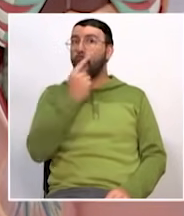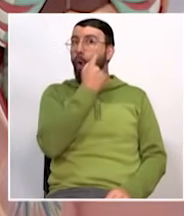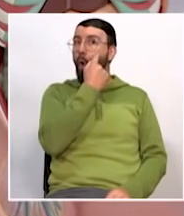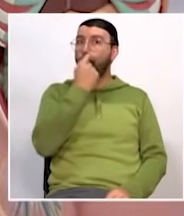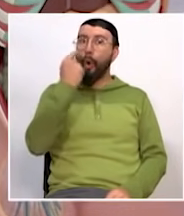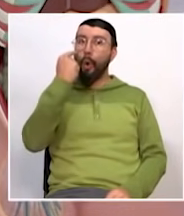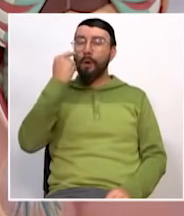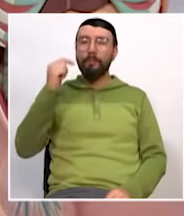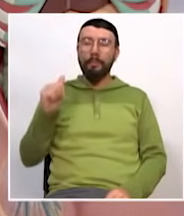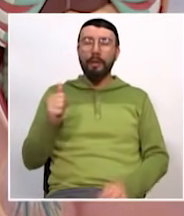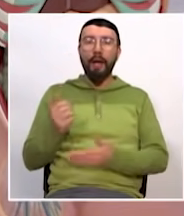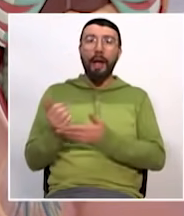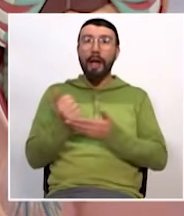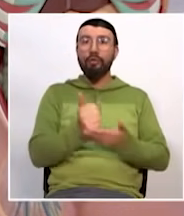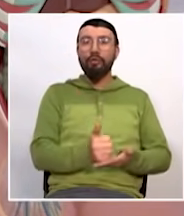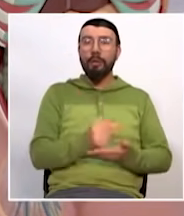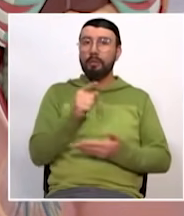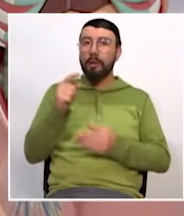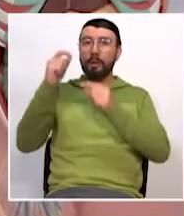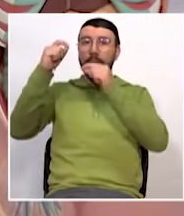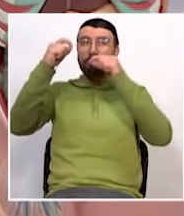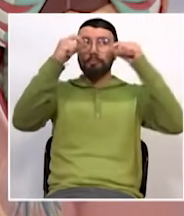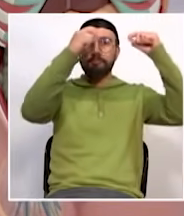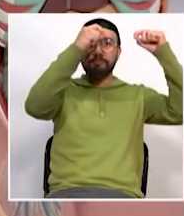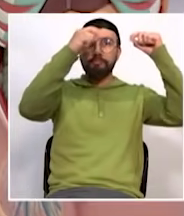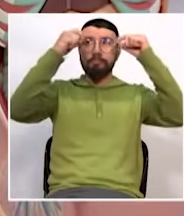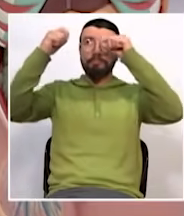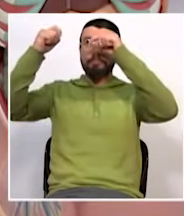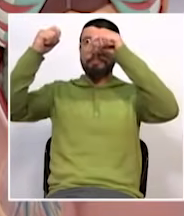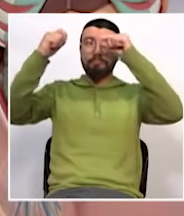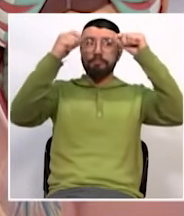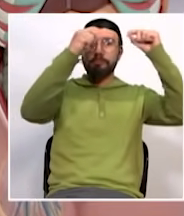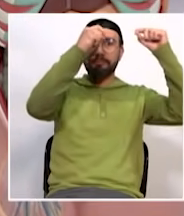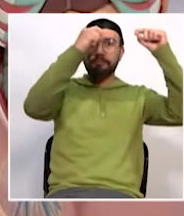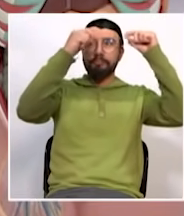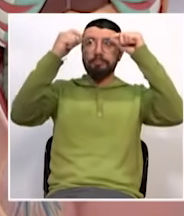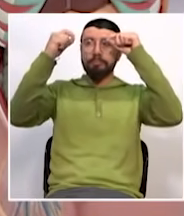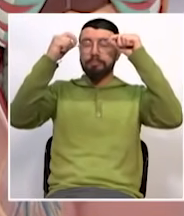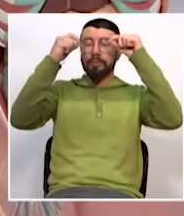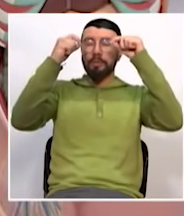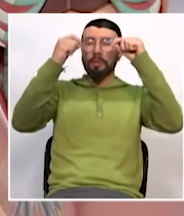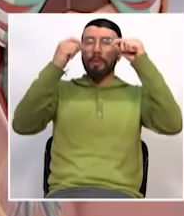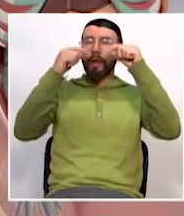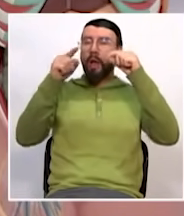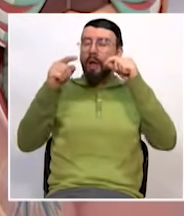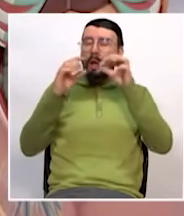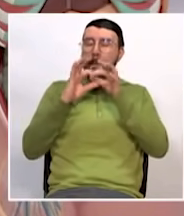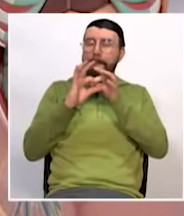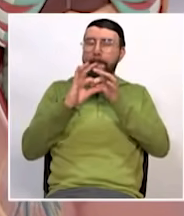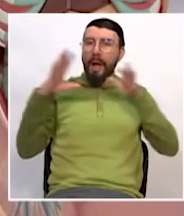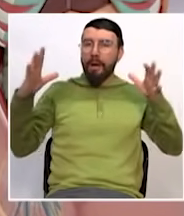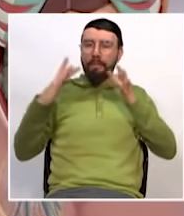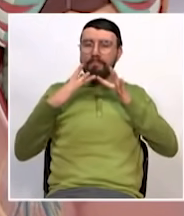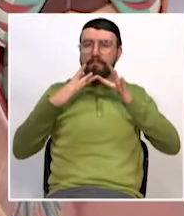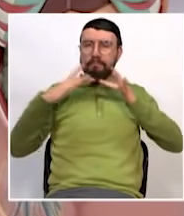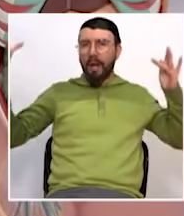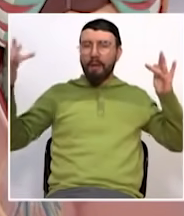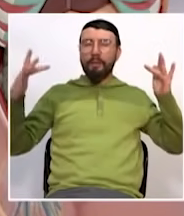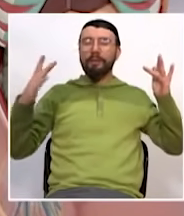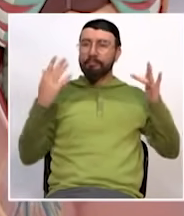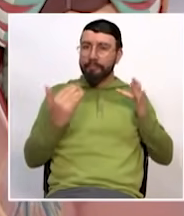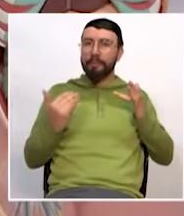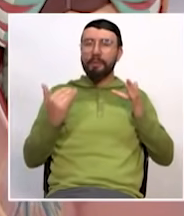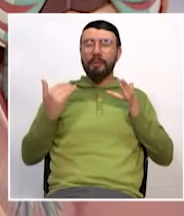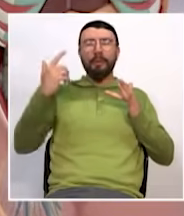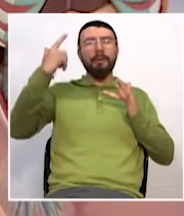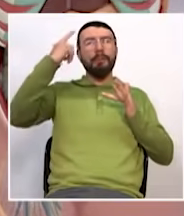del globo ocular que permite reprocesar desconectar y de sensibilizar los